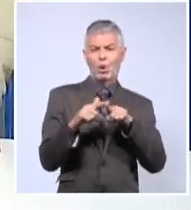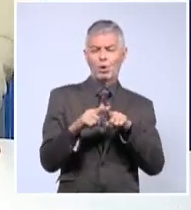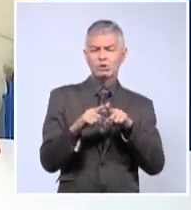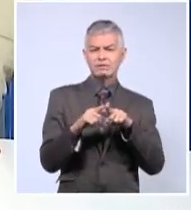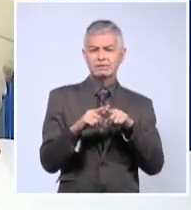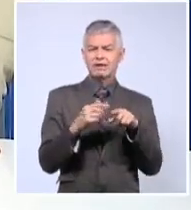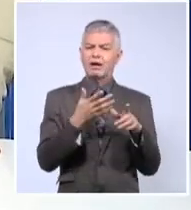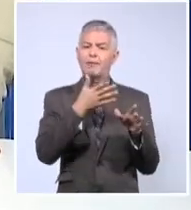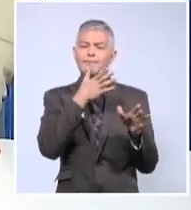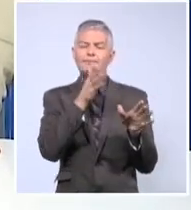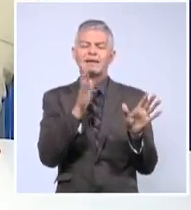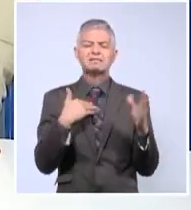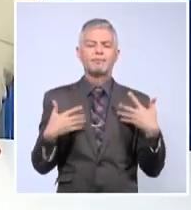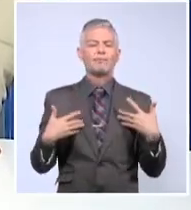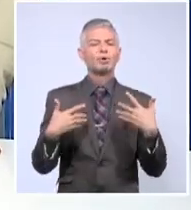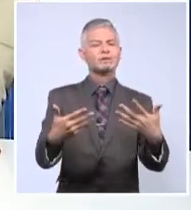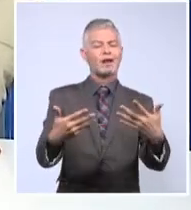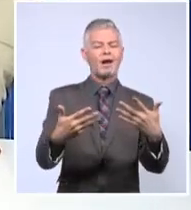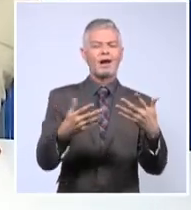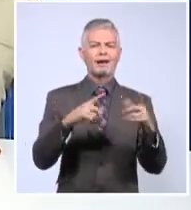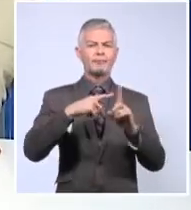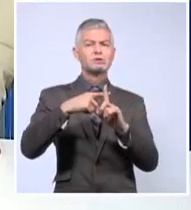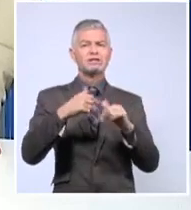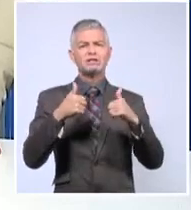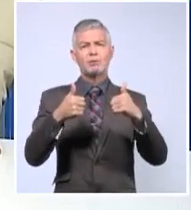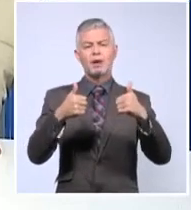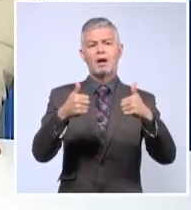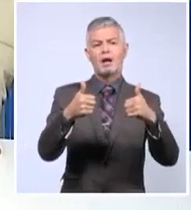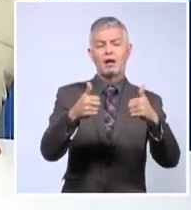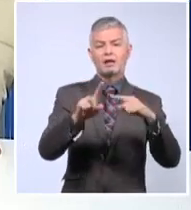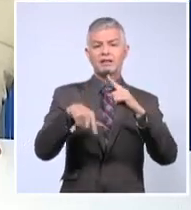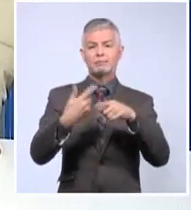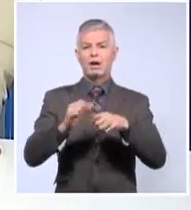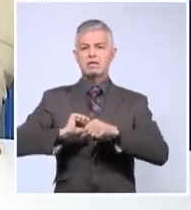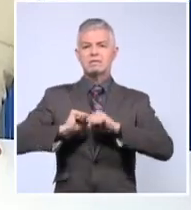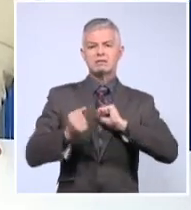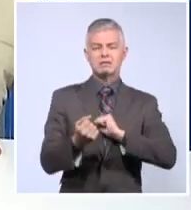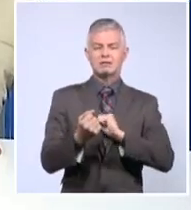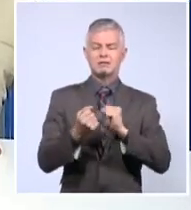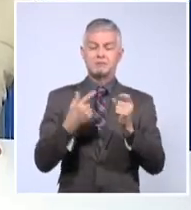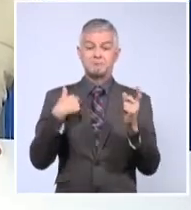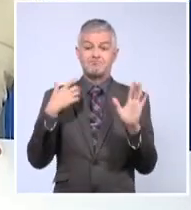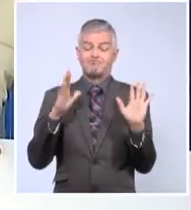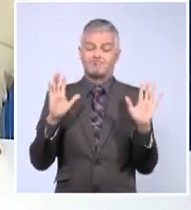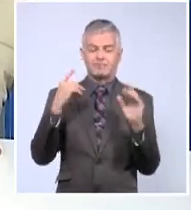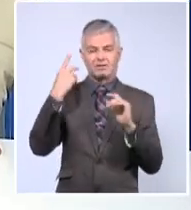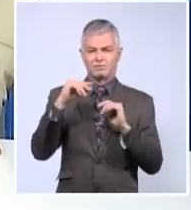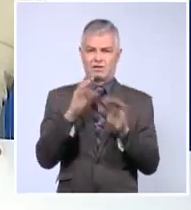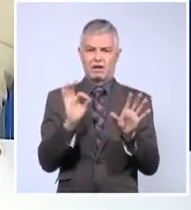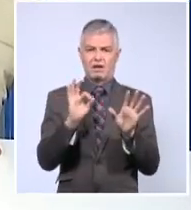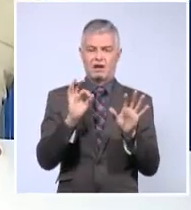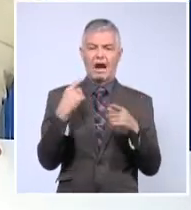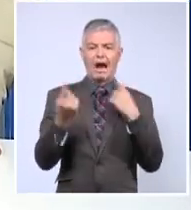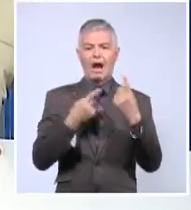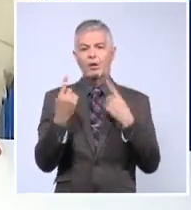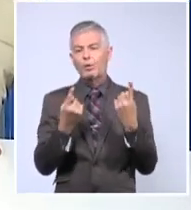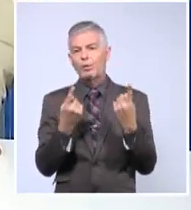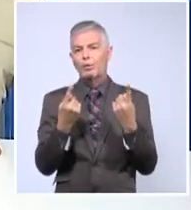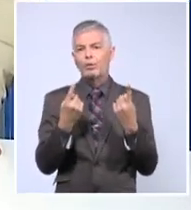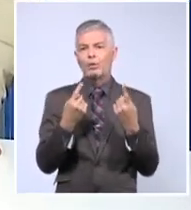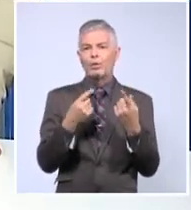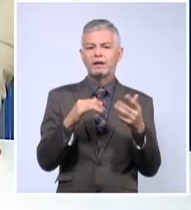de mostrar ese garrote solo cuando las condiciones estén creadas, nunca antes. De escudarse en aliados e